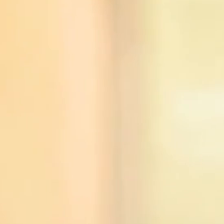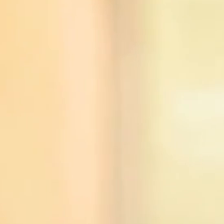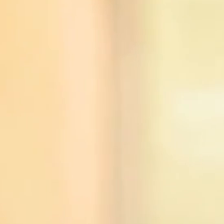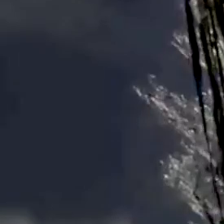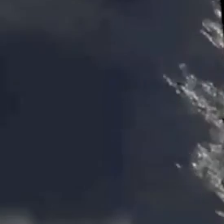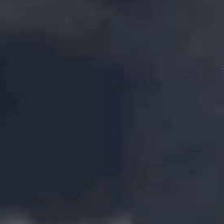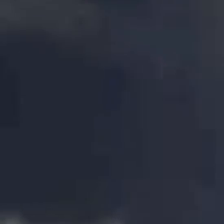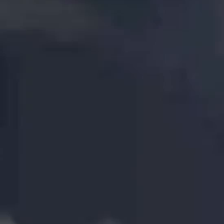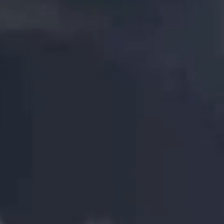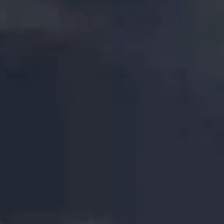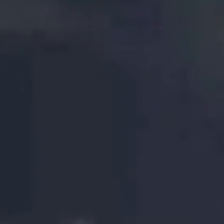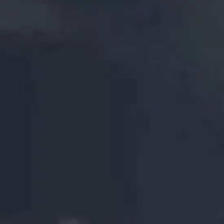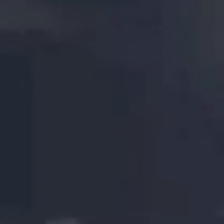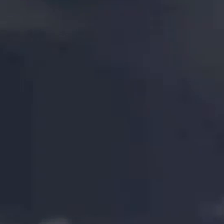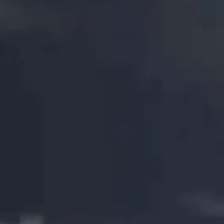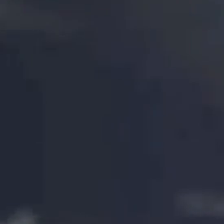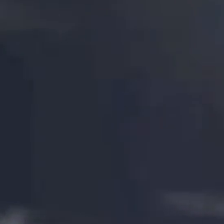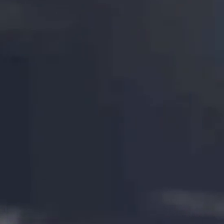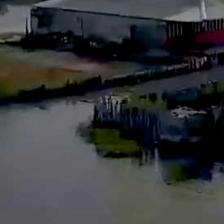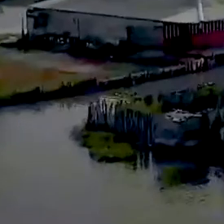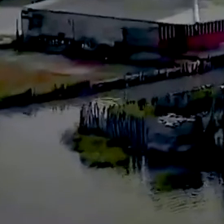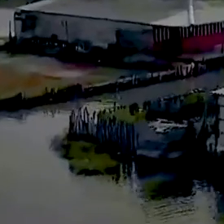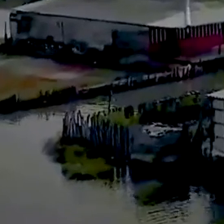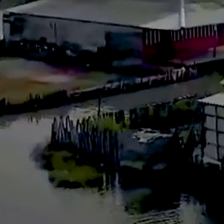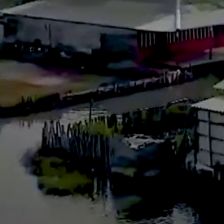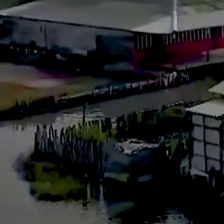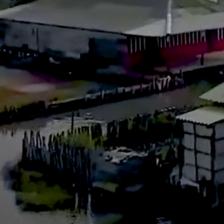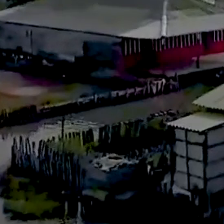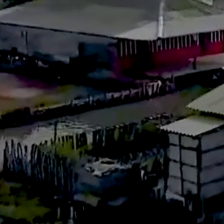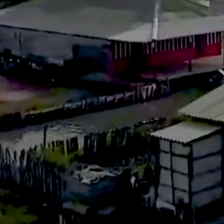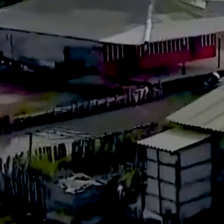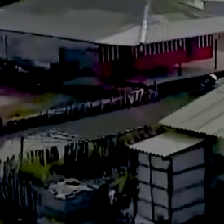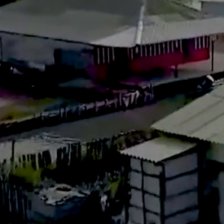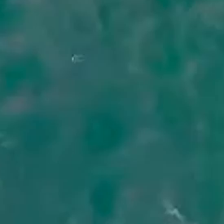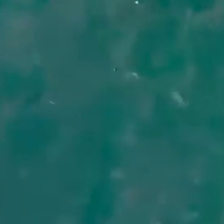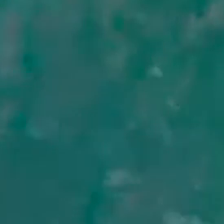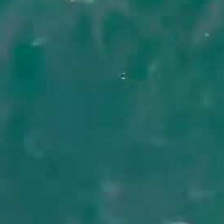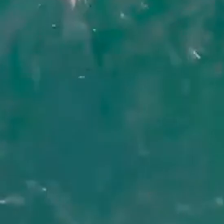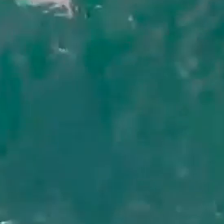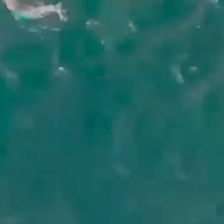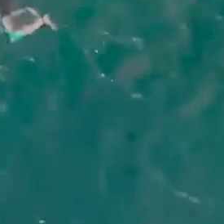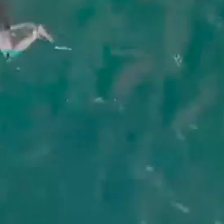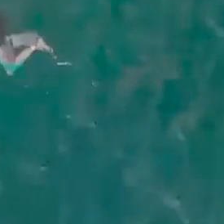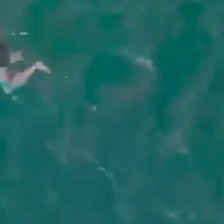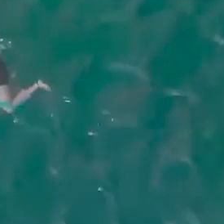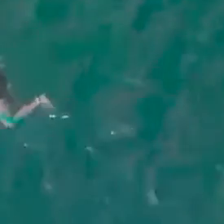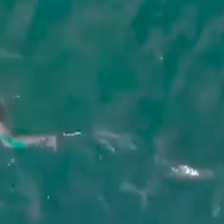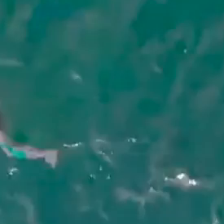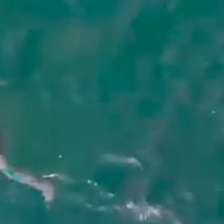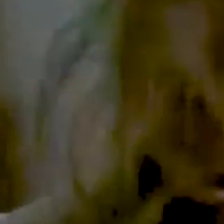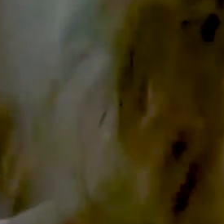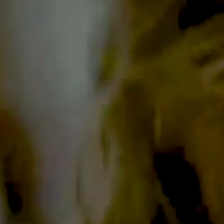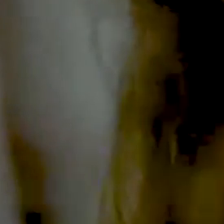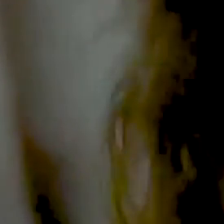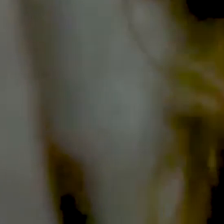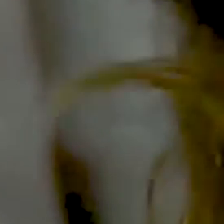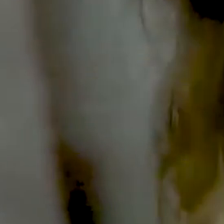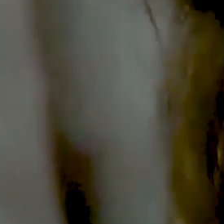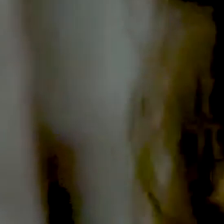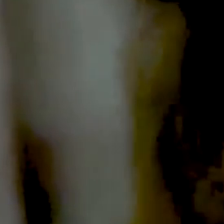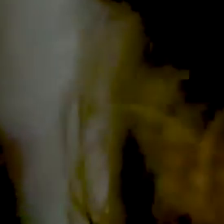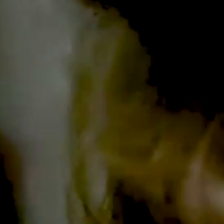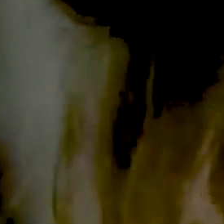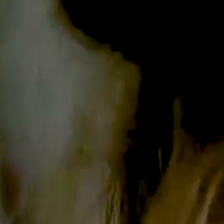las mujeres. La Procuraduría General de la Nación seguirá teniendo como una prioridad la efectiva garantía de los